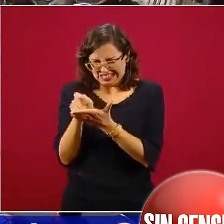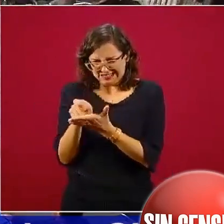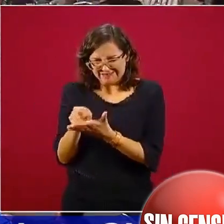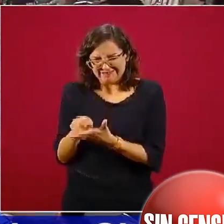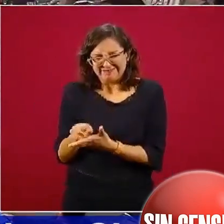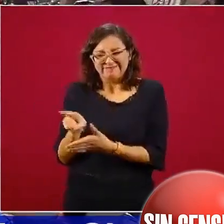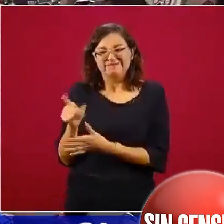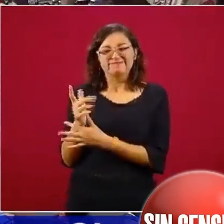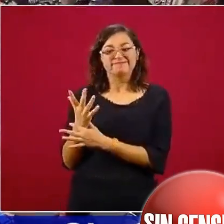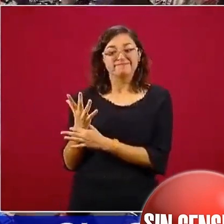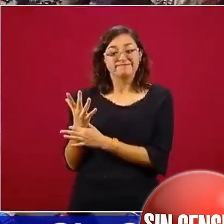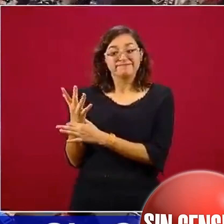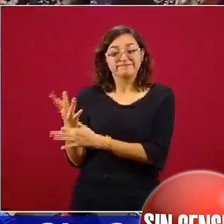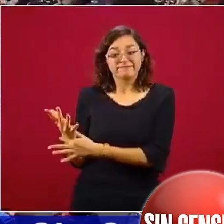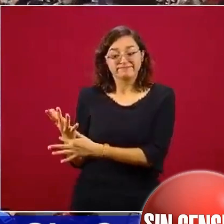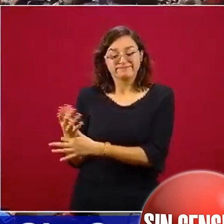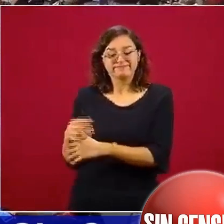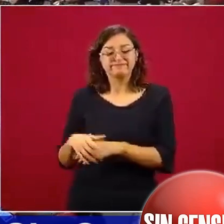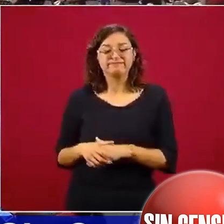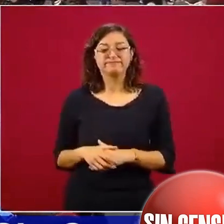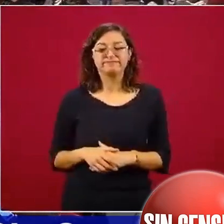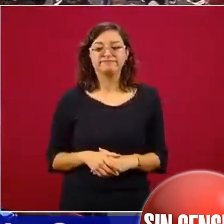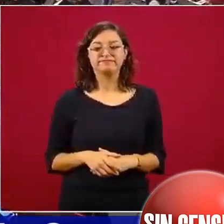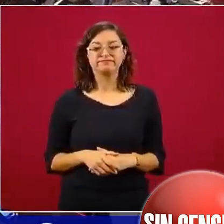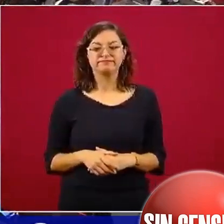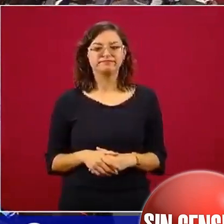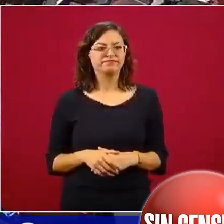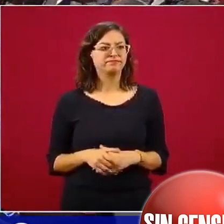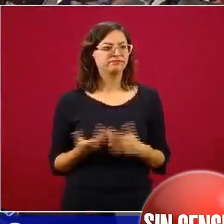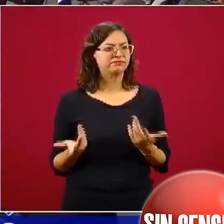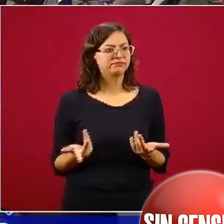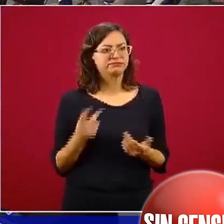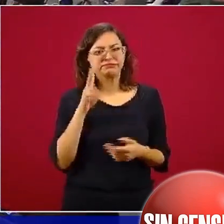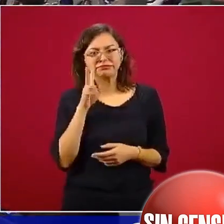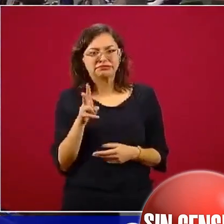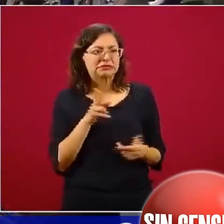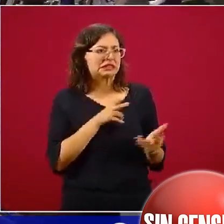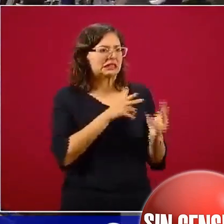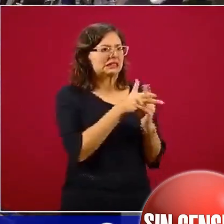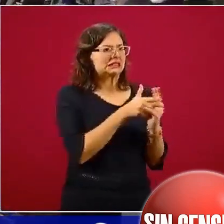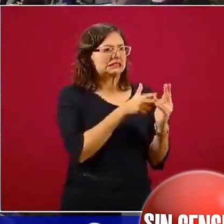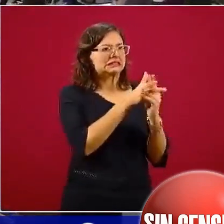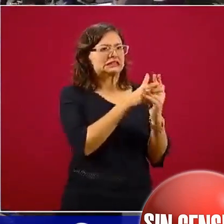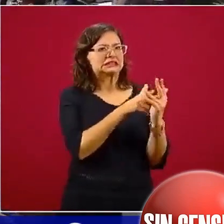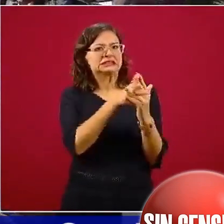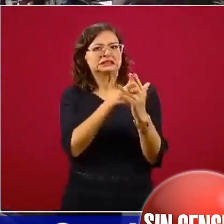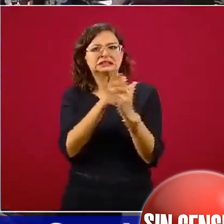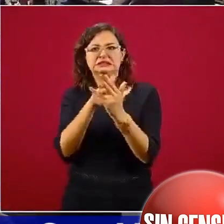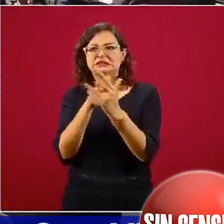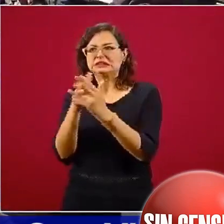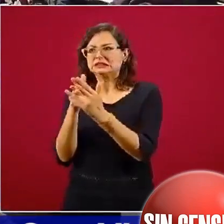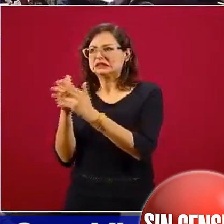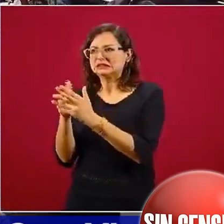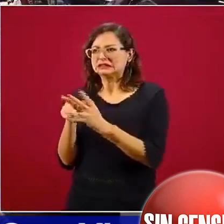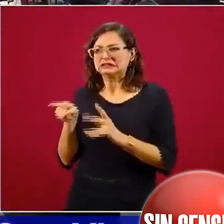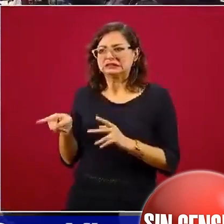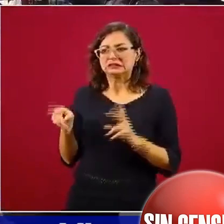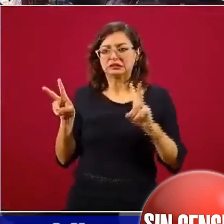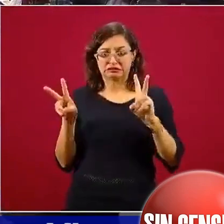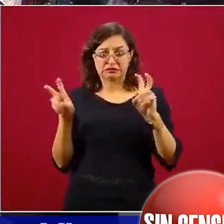Él dice, cuando están estos ajusticiamientos, dice,